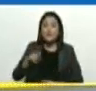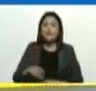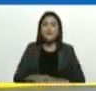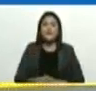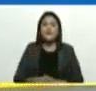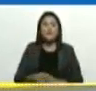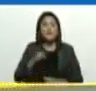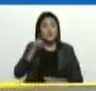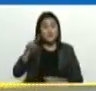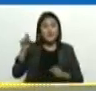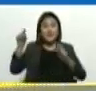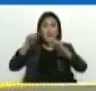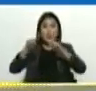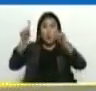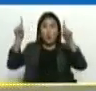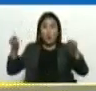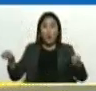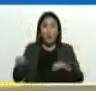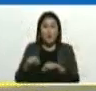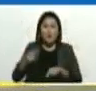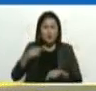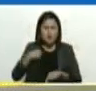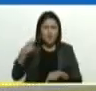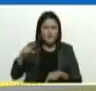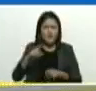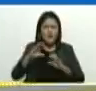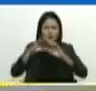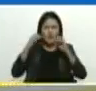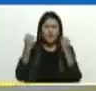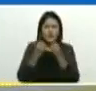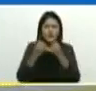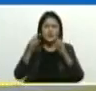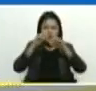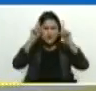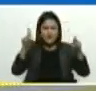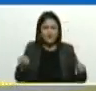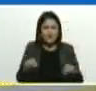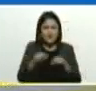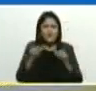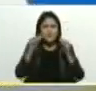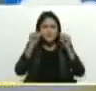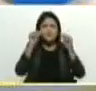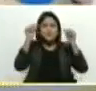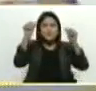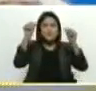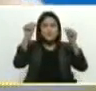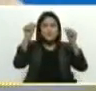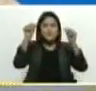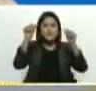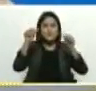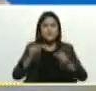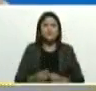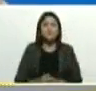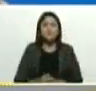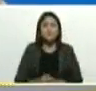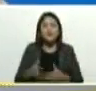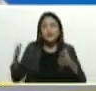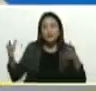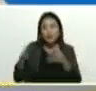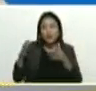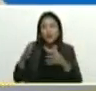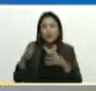cuadro lo tenía en mi oficina del Comité Central de nuestro partido.